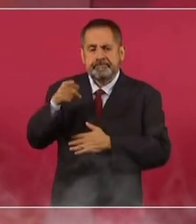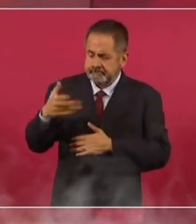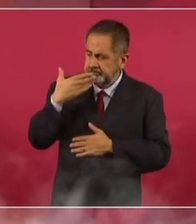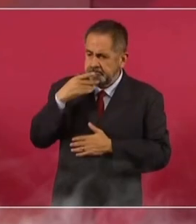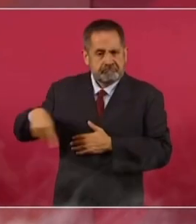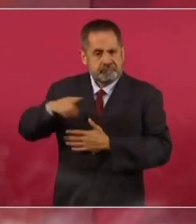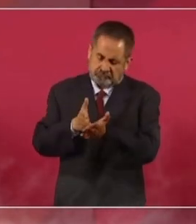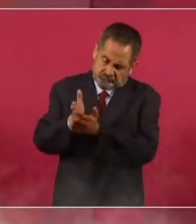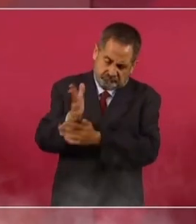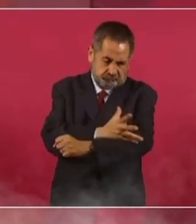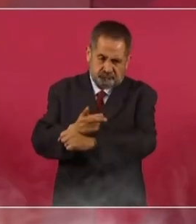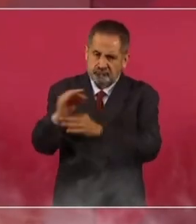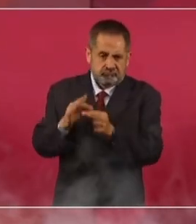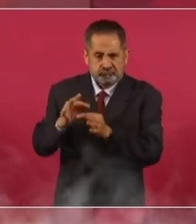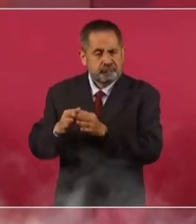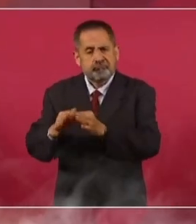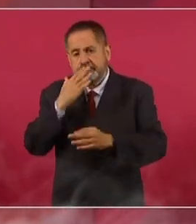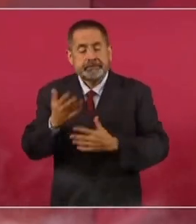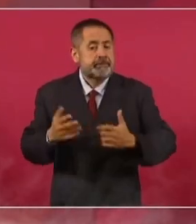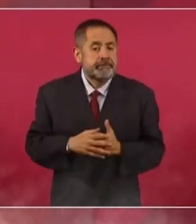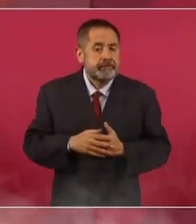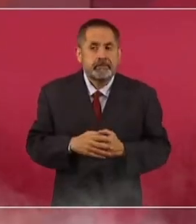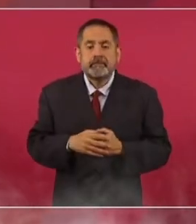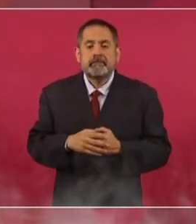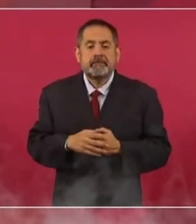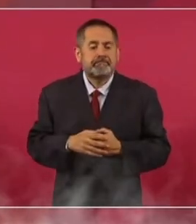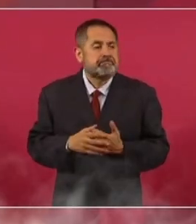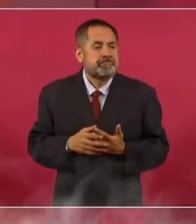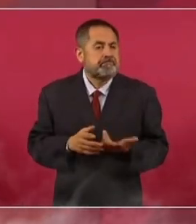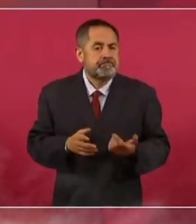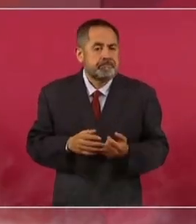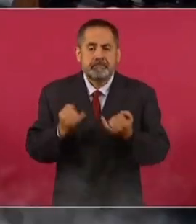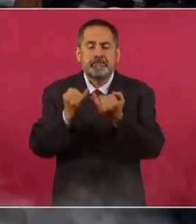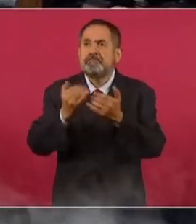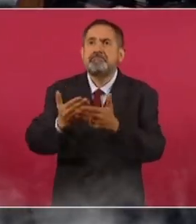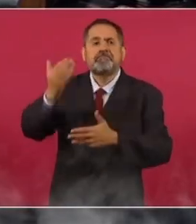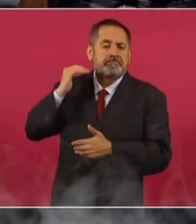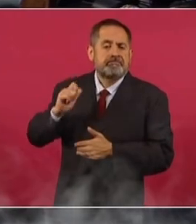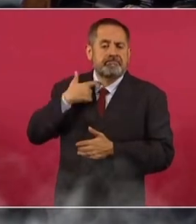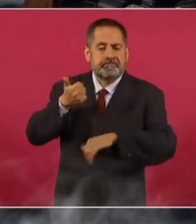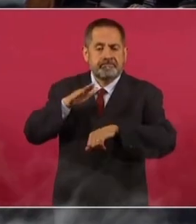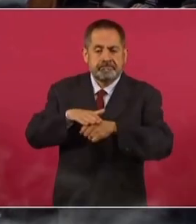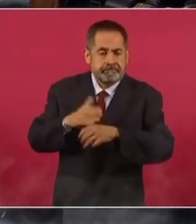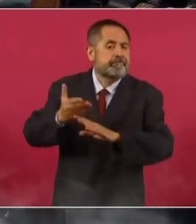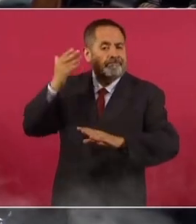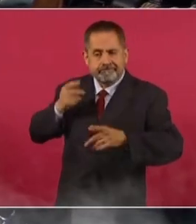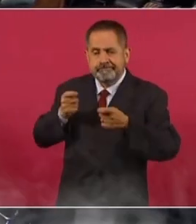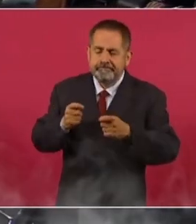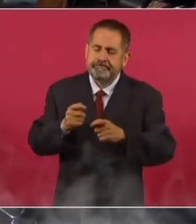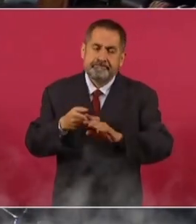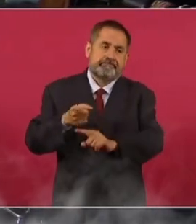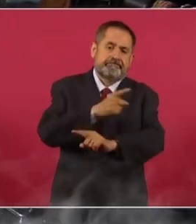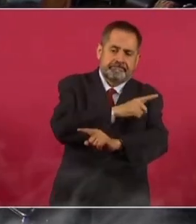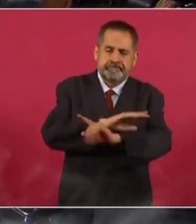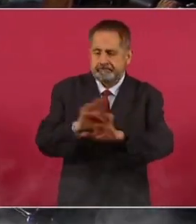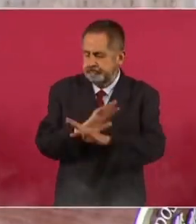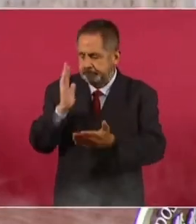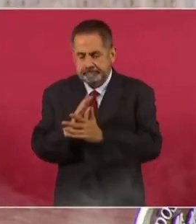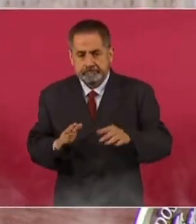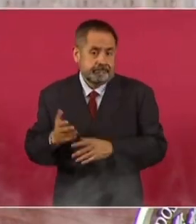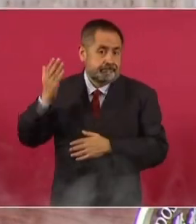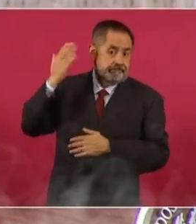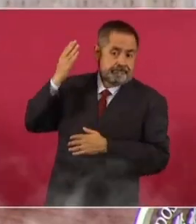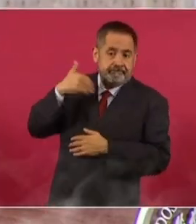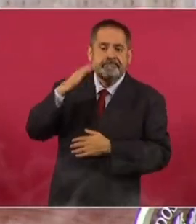precisamente por su rectitud, porque ya no es la administración anterior o las anteriores, donde lo que